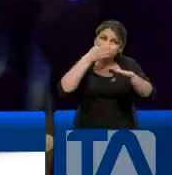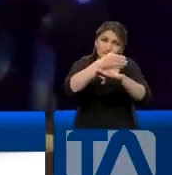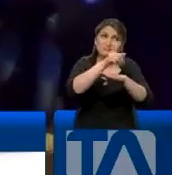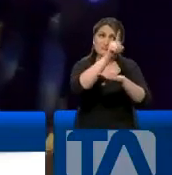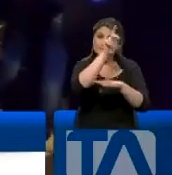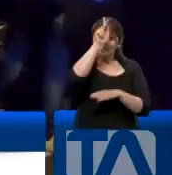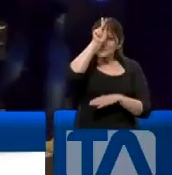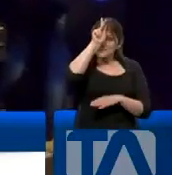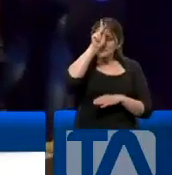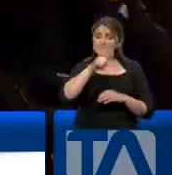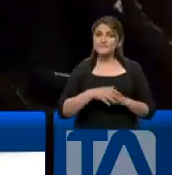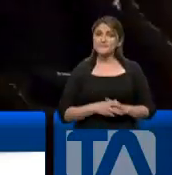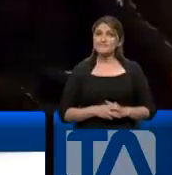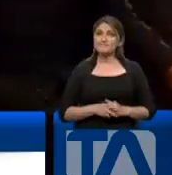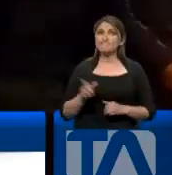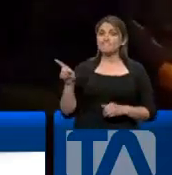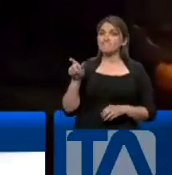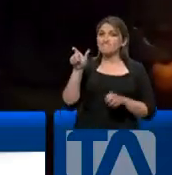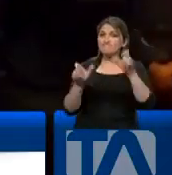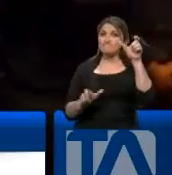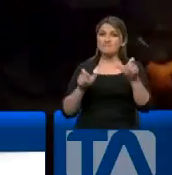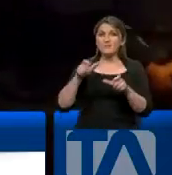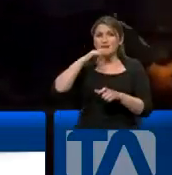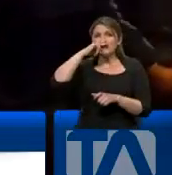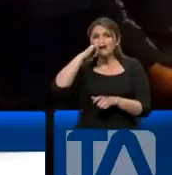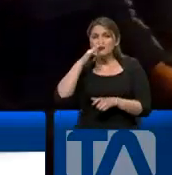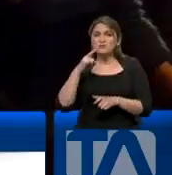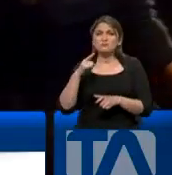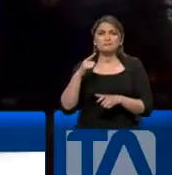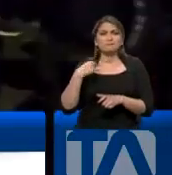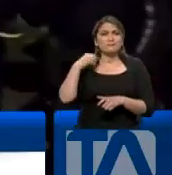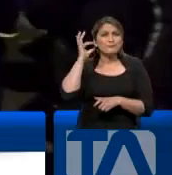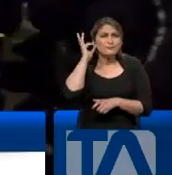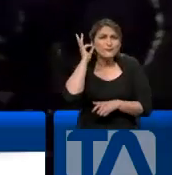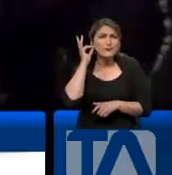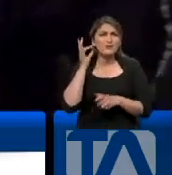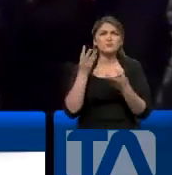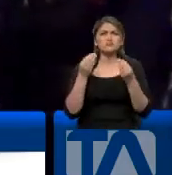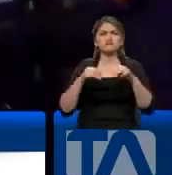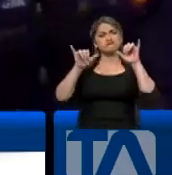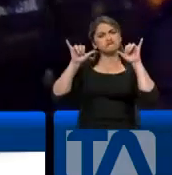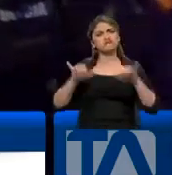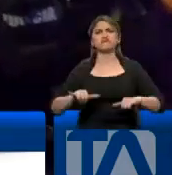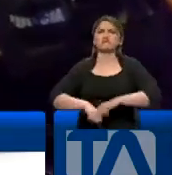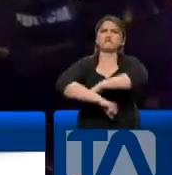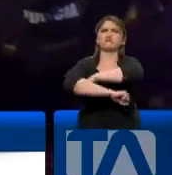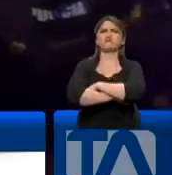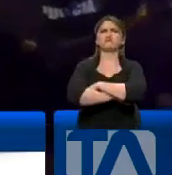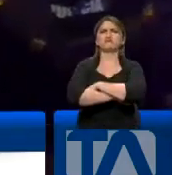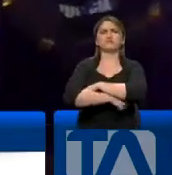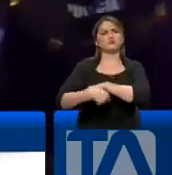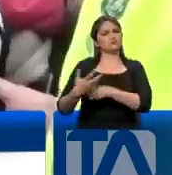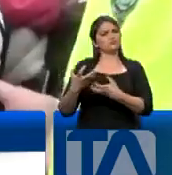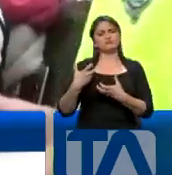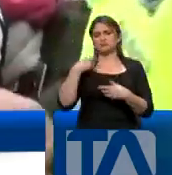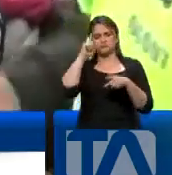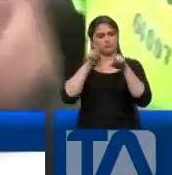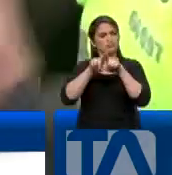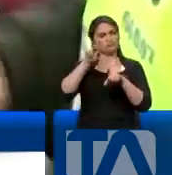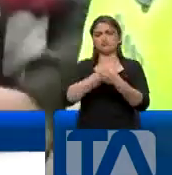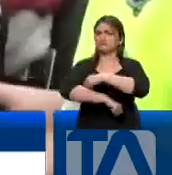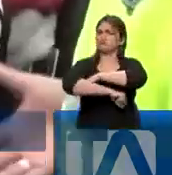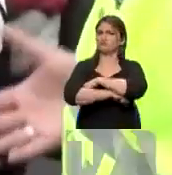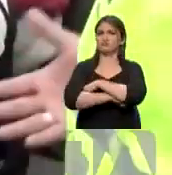e intercambio comercial, usando a niños y mujeres como escudos para evitar el desalojo, sin aceptar mediación alguna. Ya